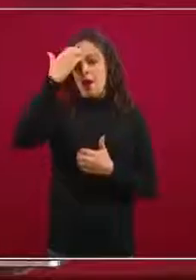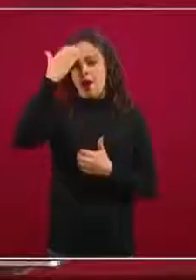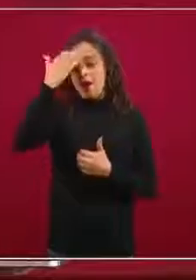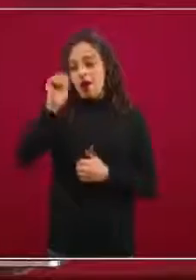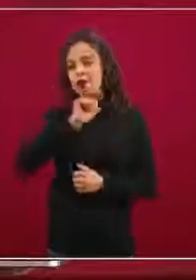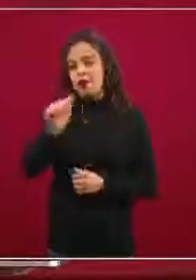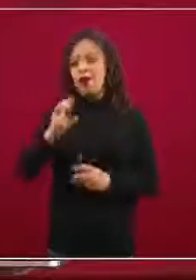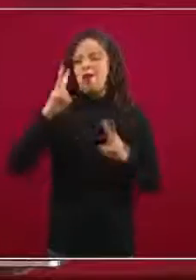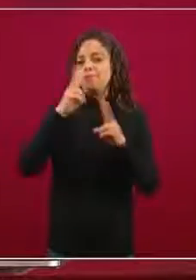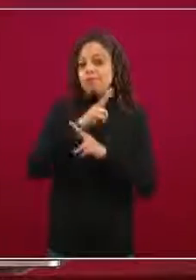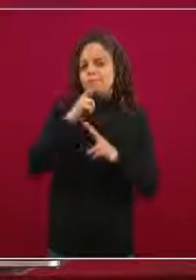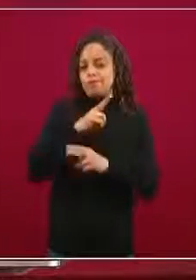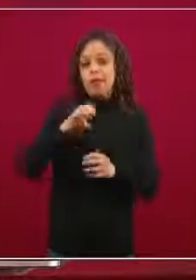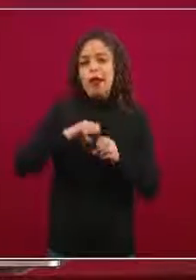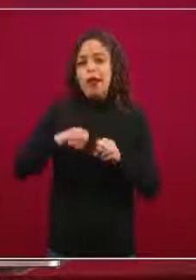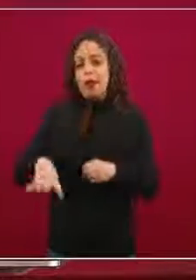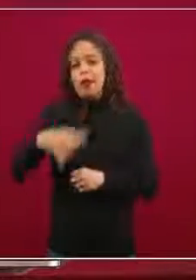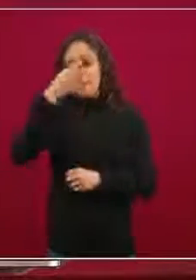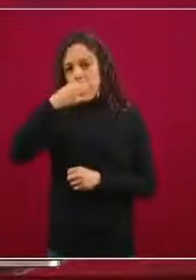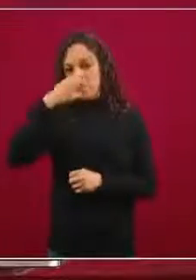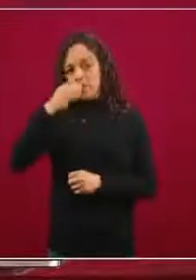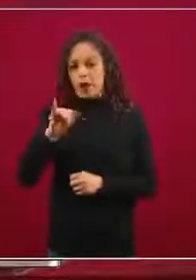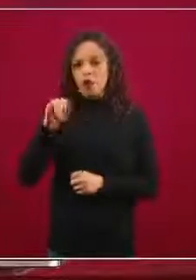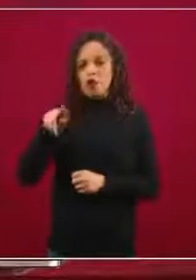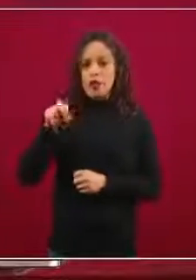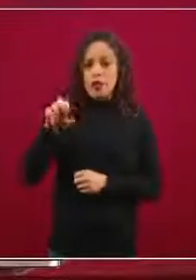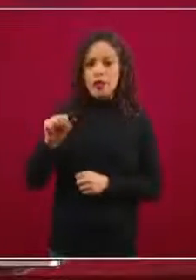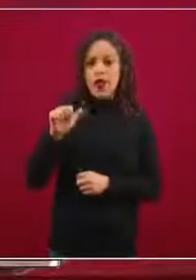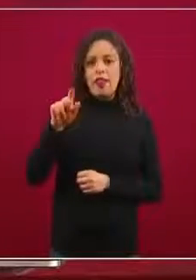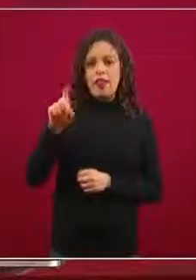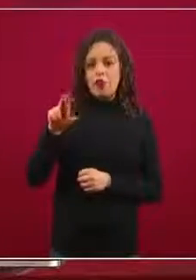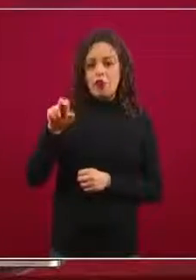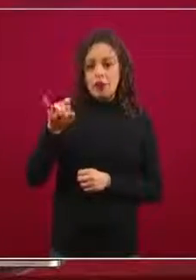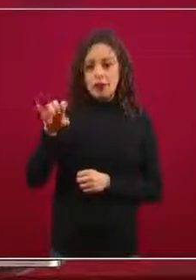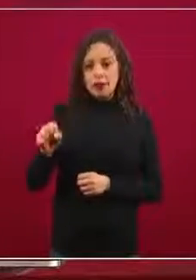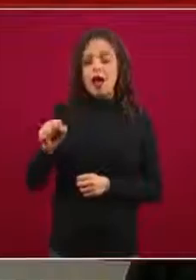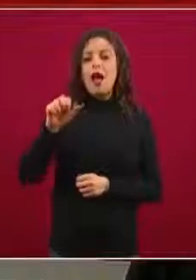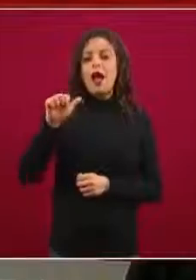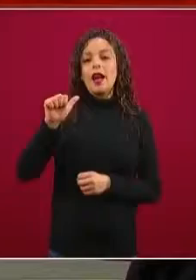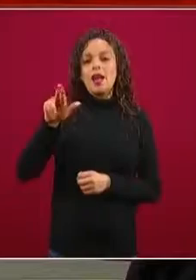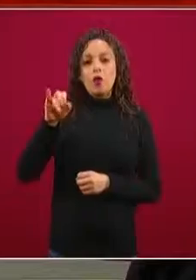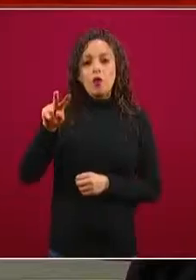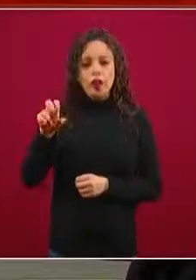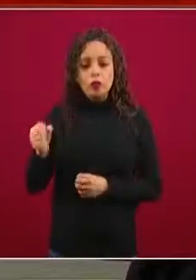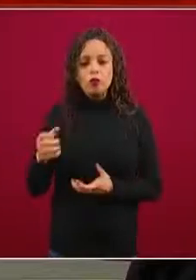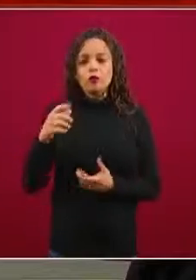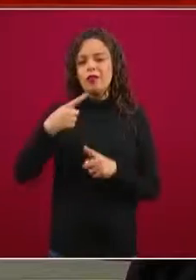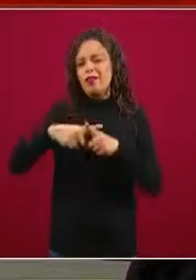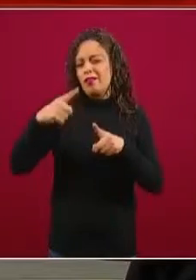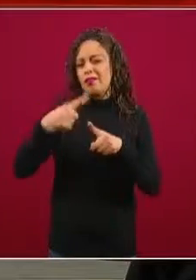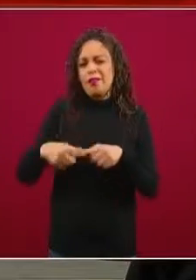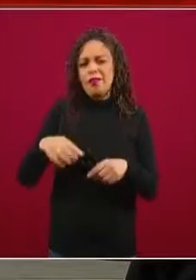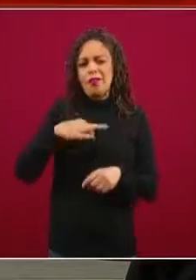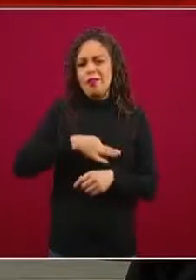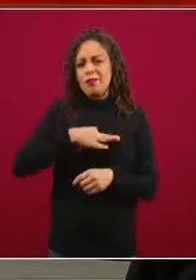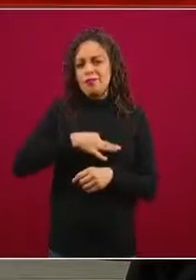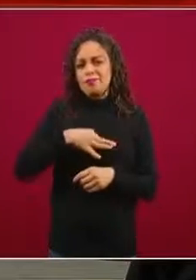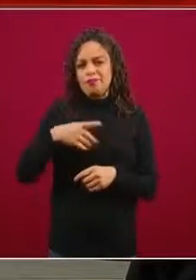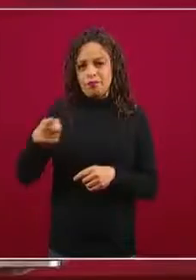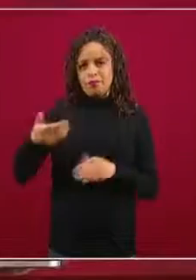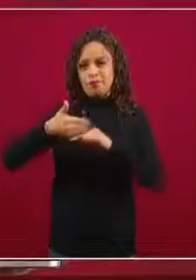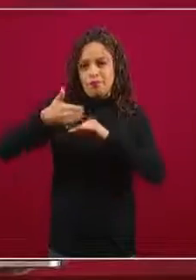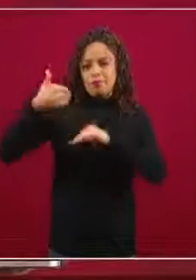influenza, parainfluenza, adenovirus, rinovirus, otros coronavirus que se han conocido antes. Entonces,